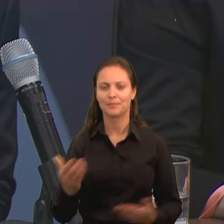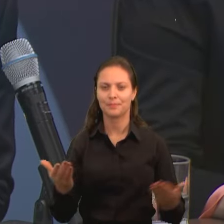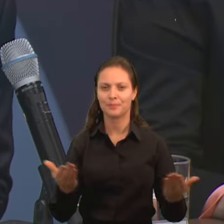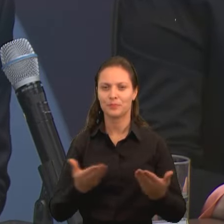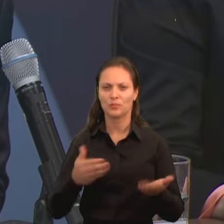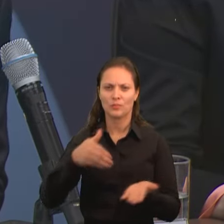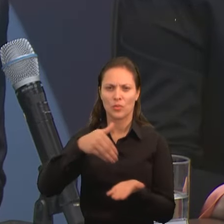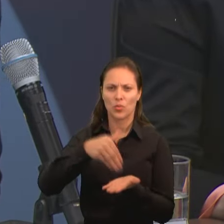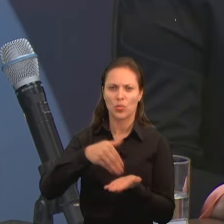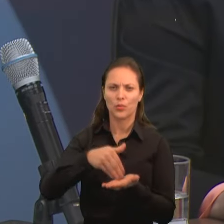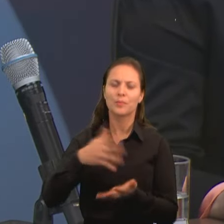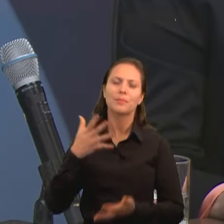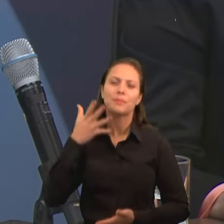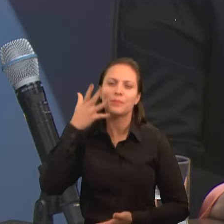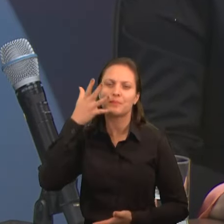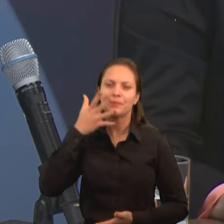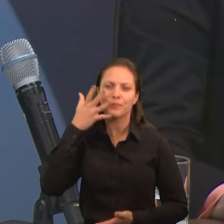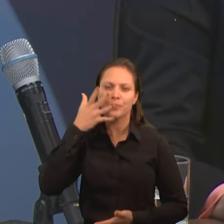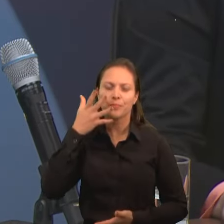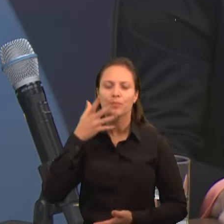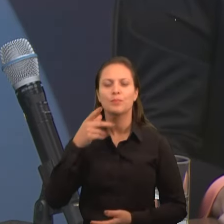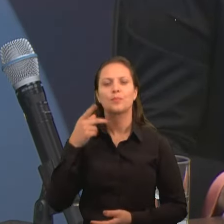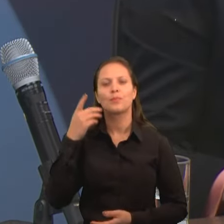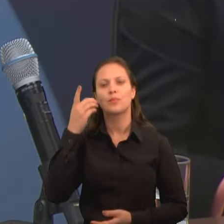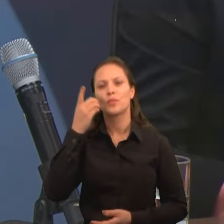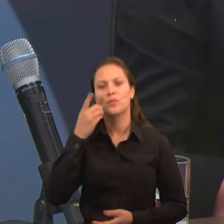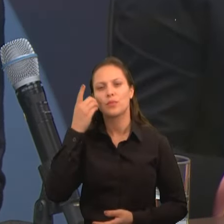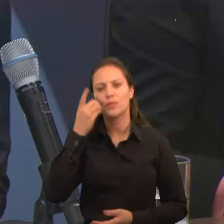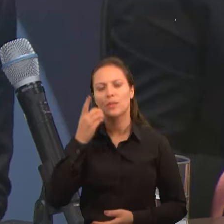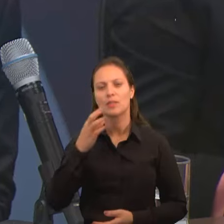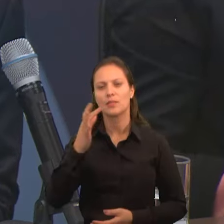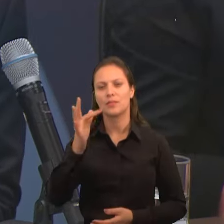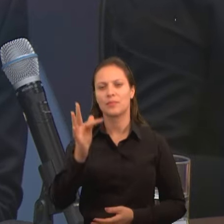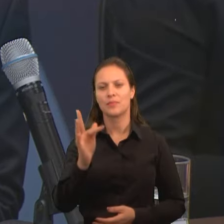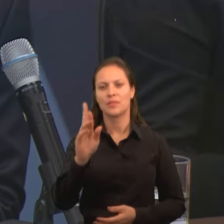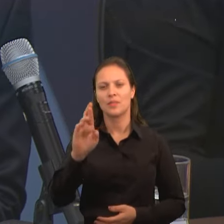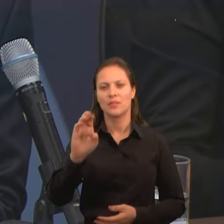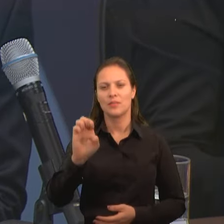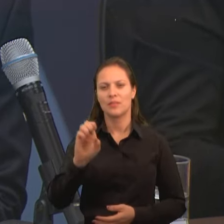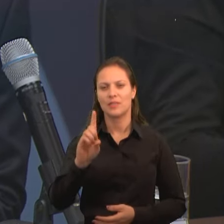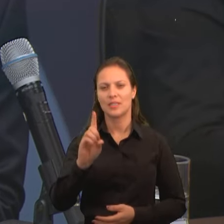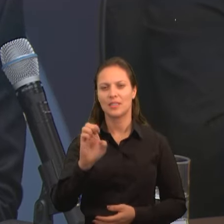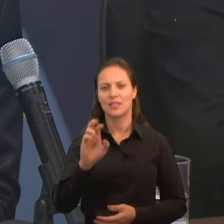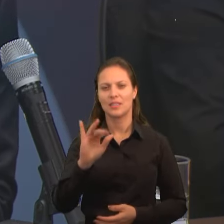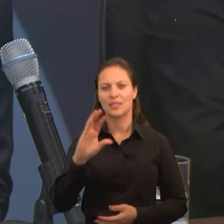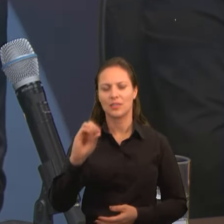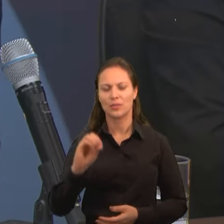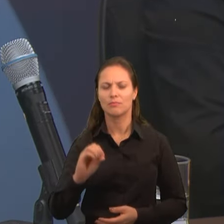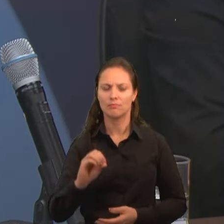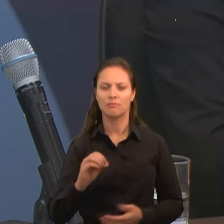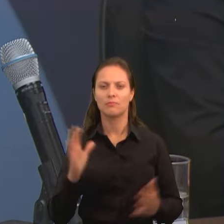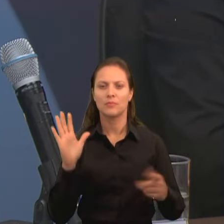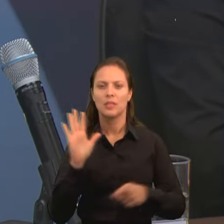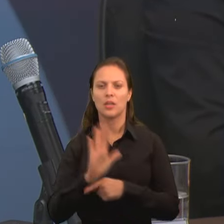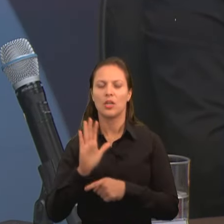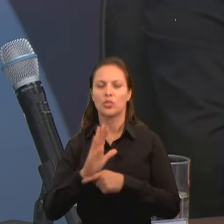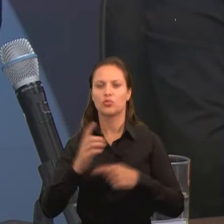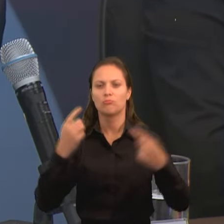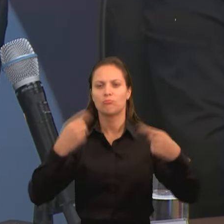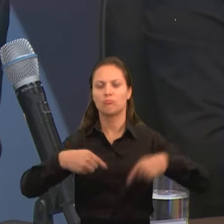Ahora la palabra es al otro panelista, doctor Federico Franco Albín, asesor de la Coordinadoría de